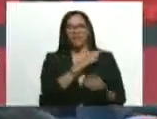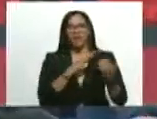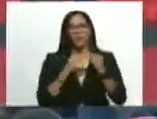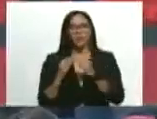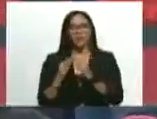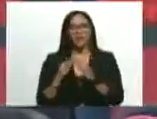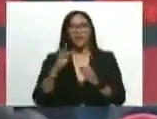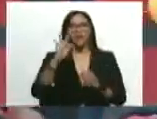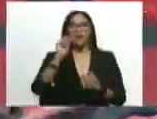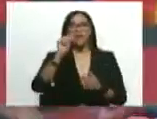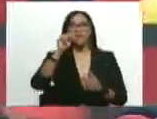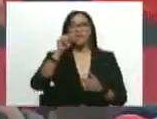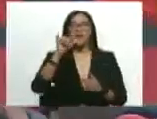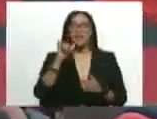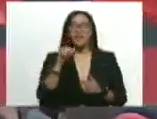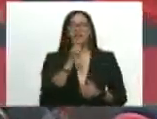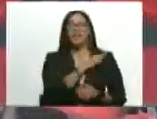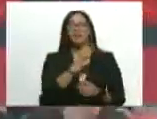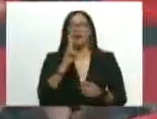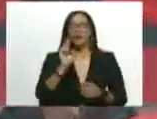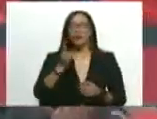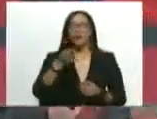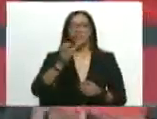Fanny barreto jefa de